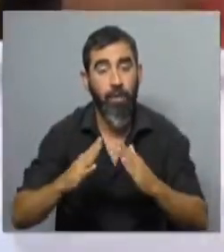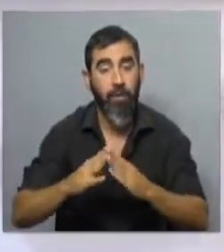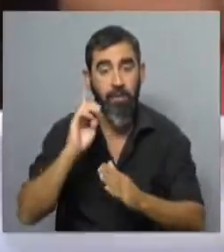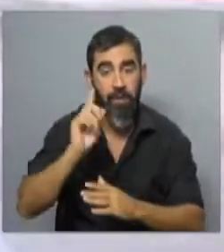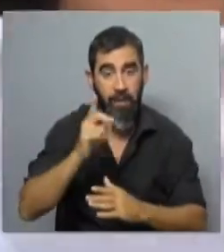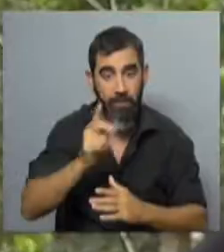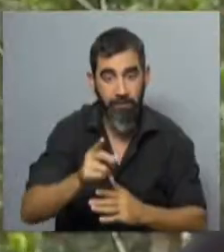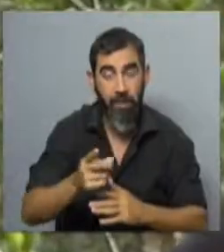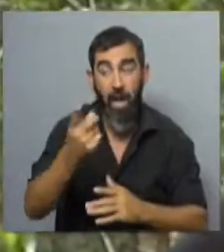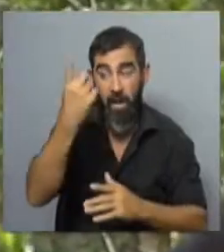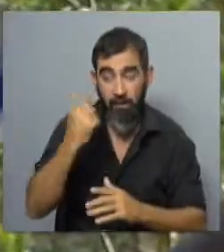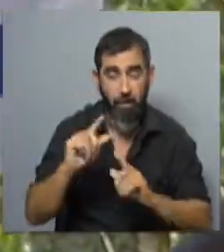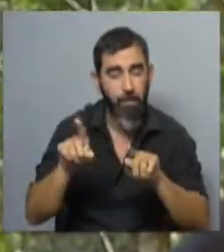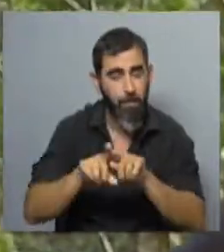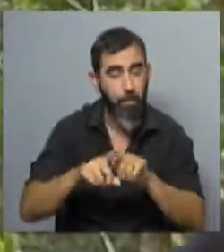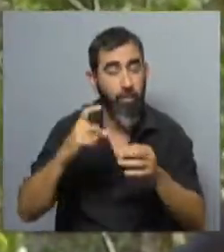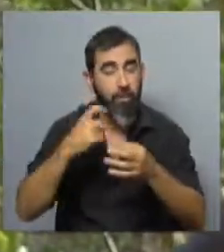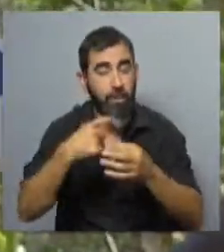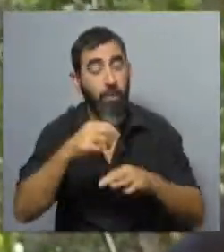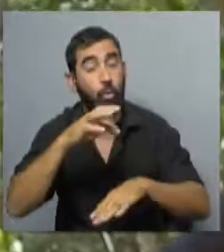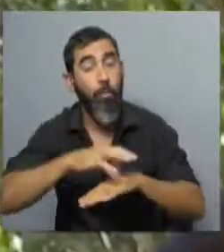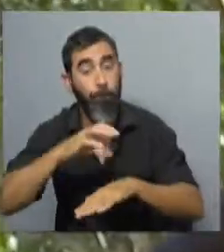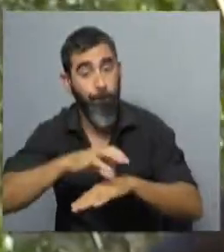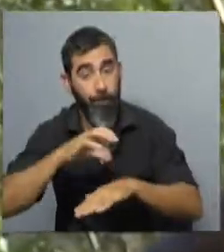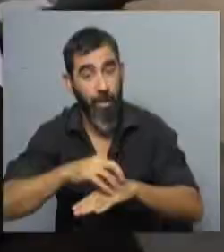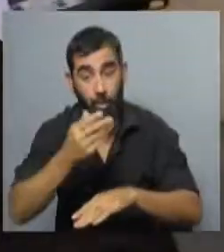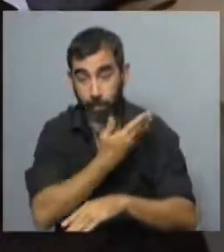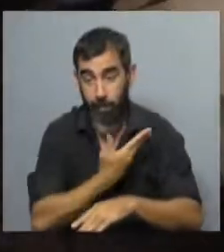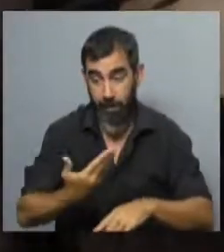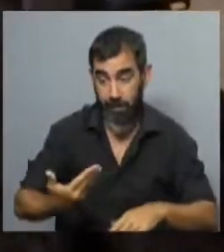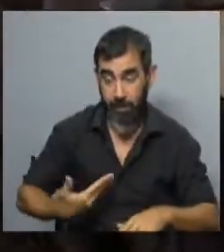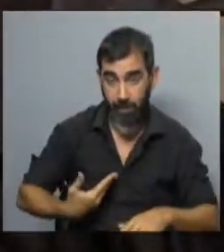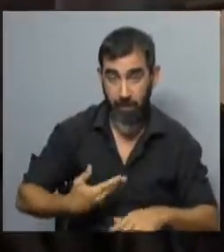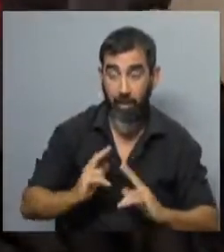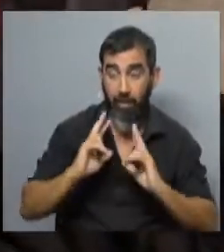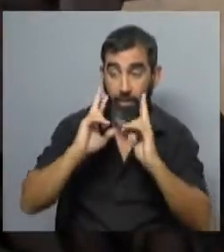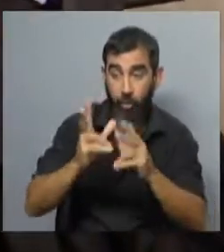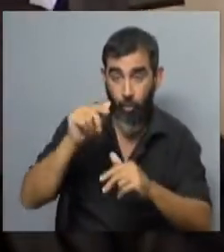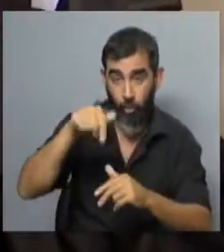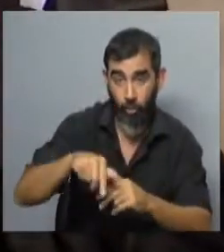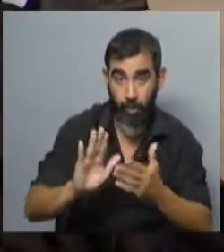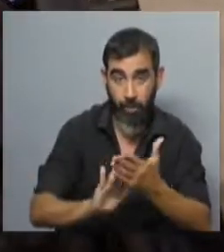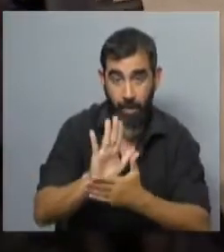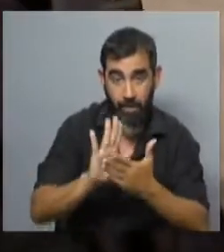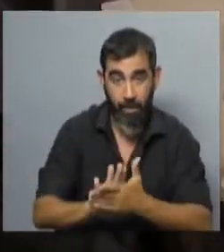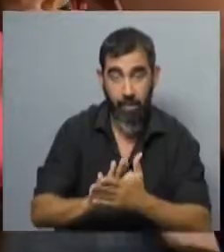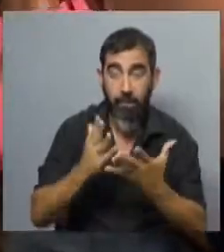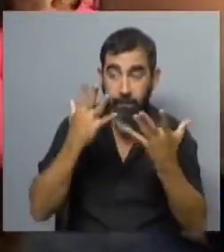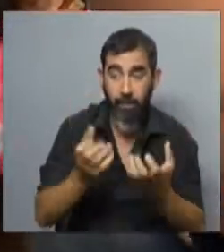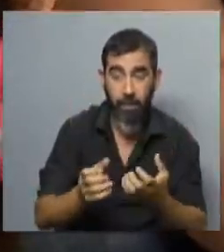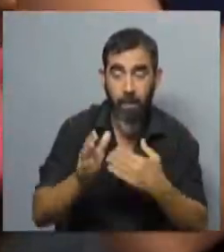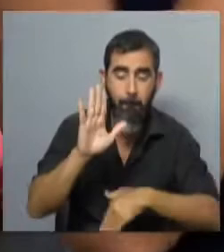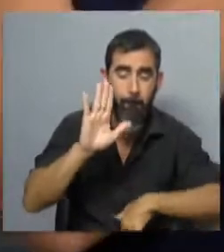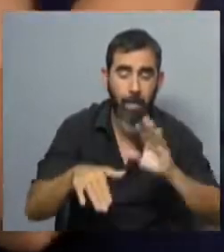de Galicia. Ayer lo había hecho el propio sindicato médico, cuya presidenta, Zaira Arteta, dijo hoy en primera edición que se está procurando mantener la